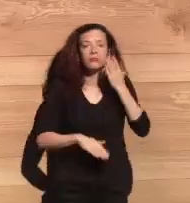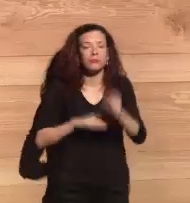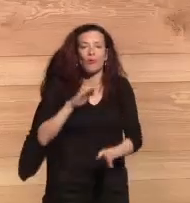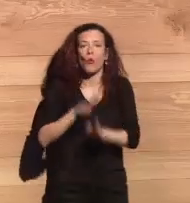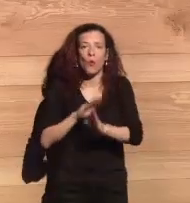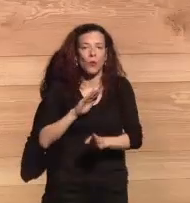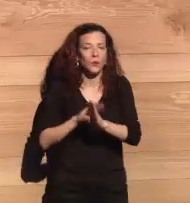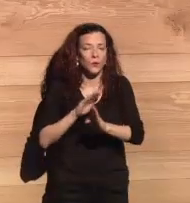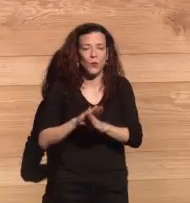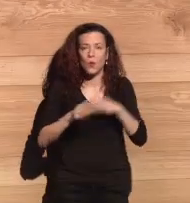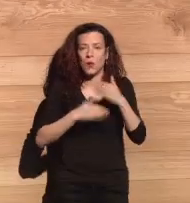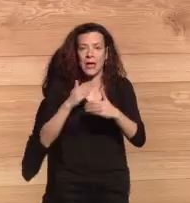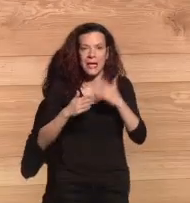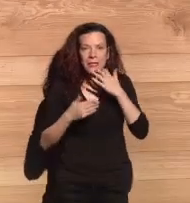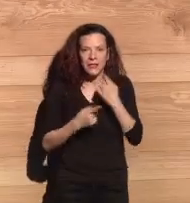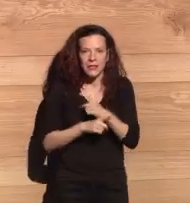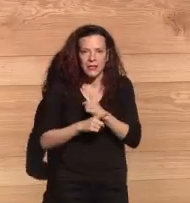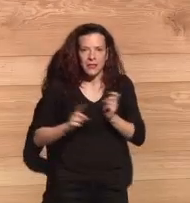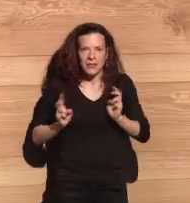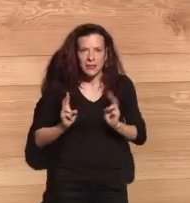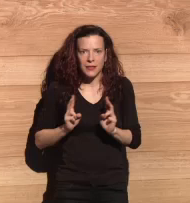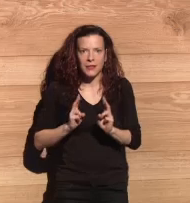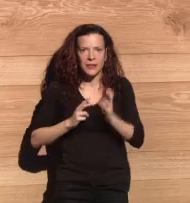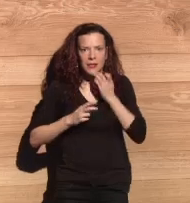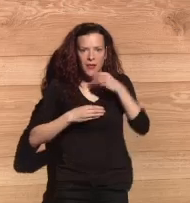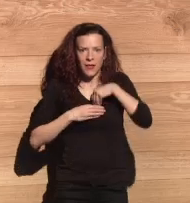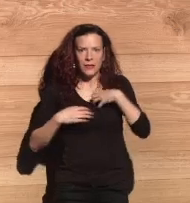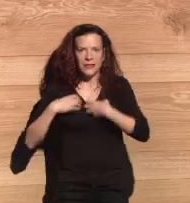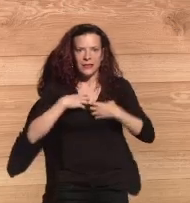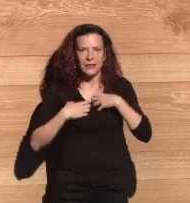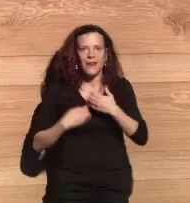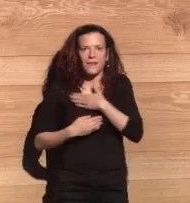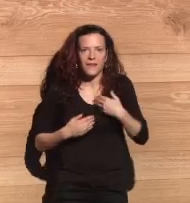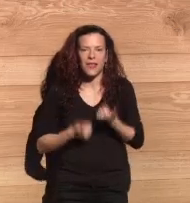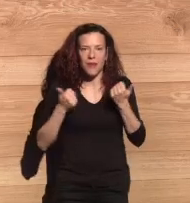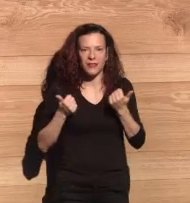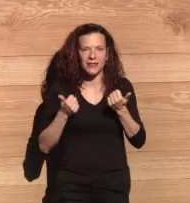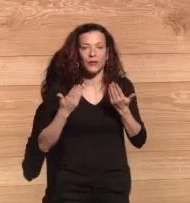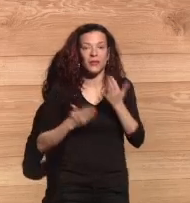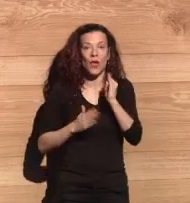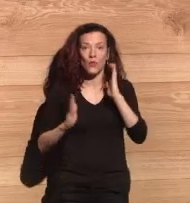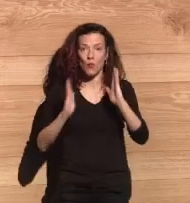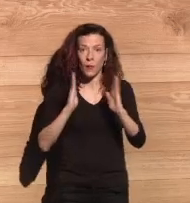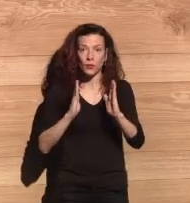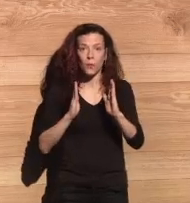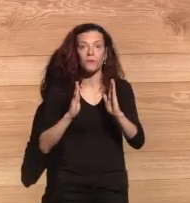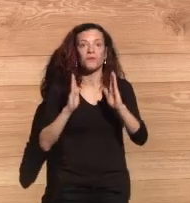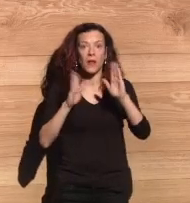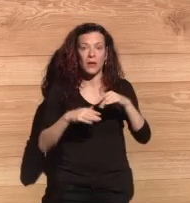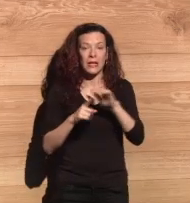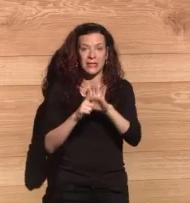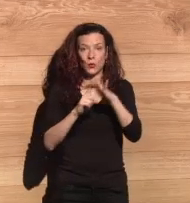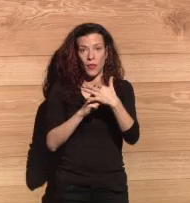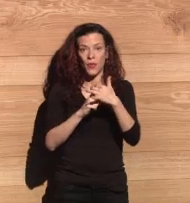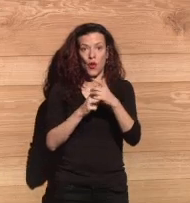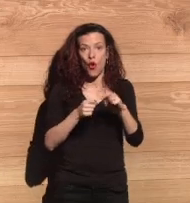continuarla, si tiene nervio, si tiene el animal dentro, quiere más. Entonces llega un momento en el que la cobertura que te puede dar una